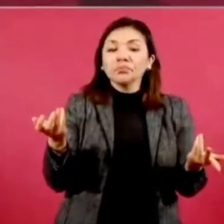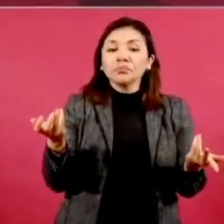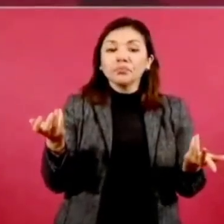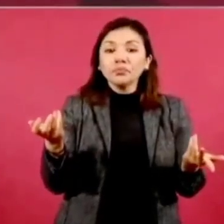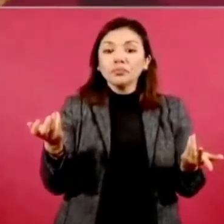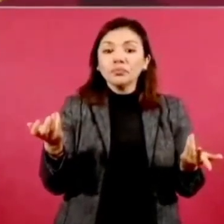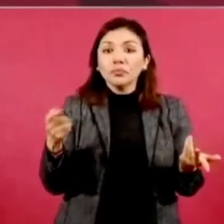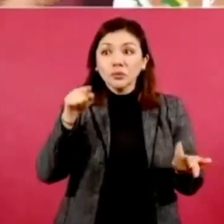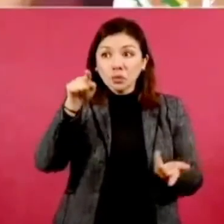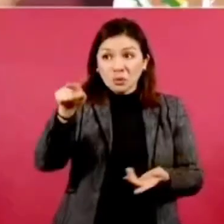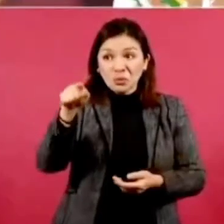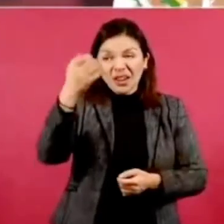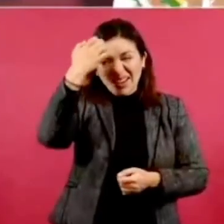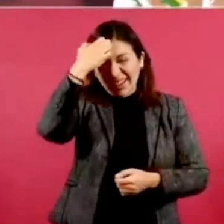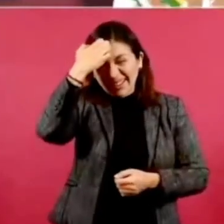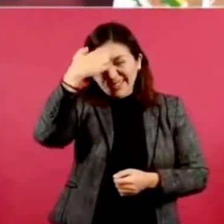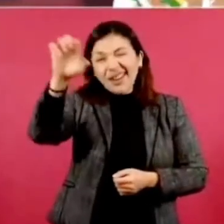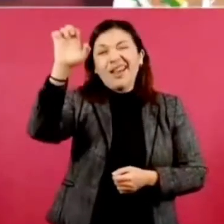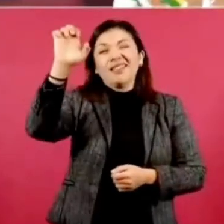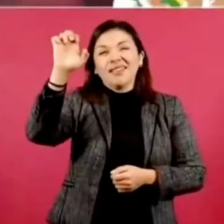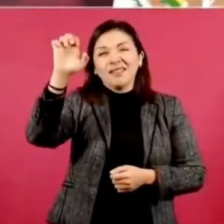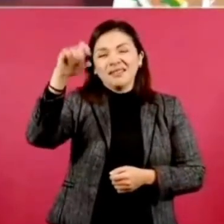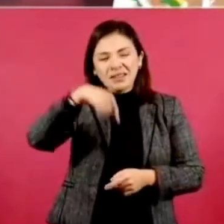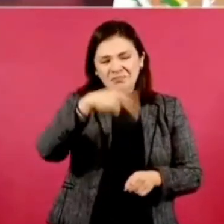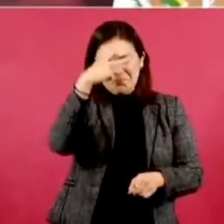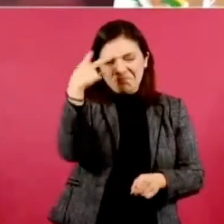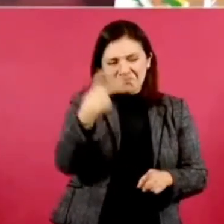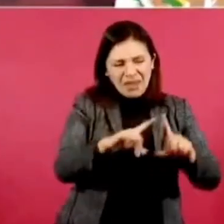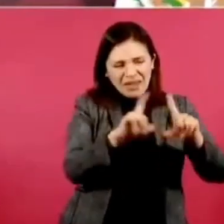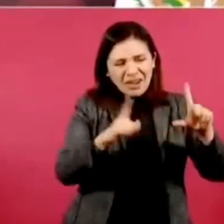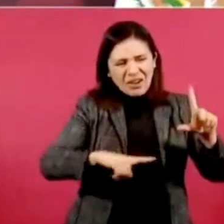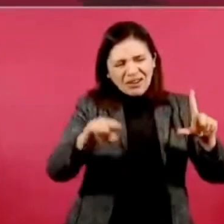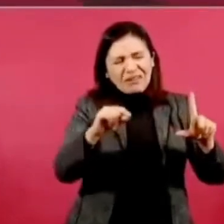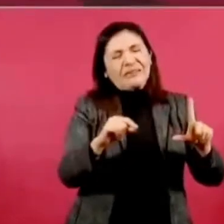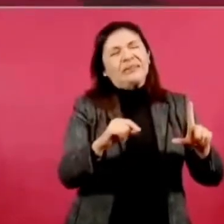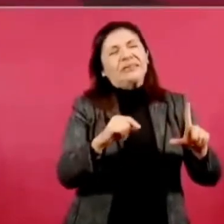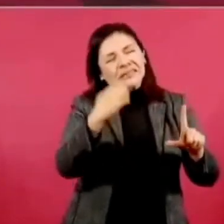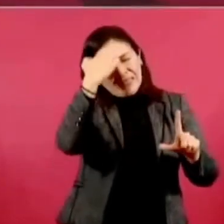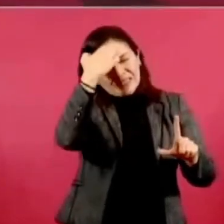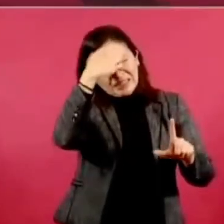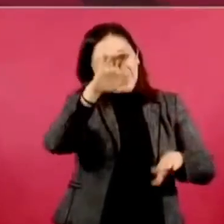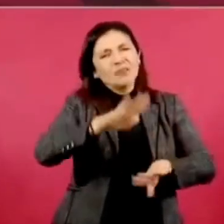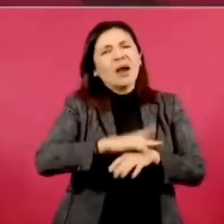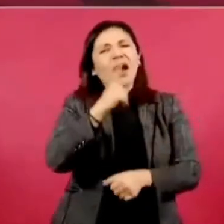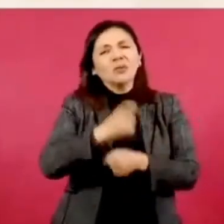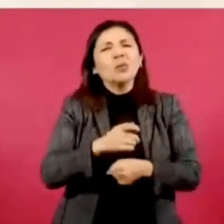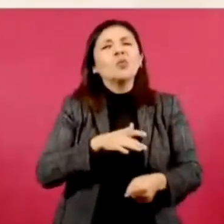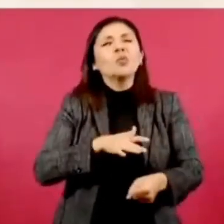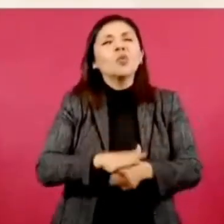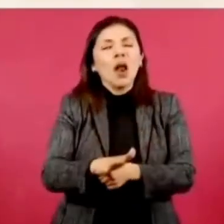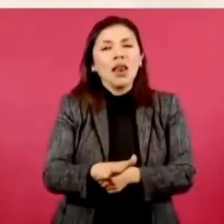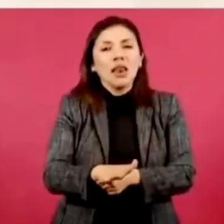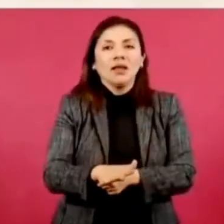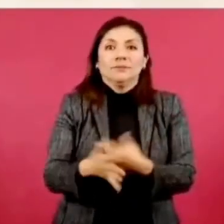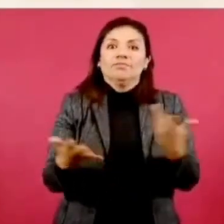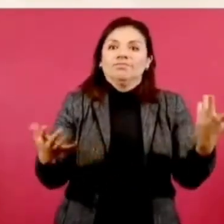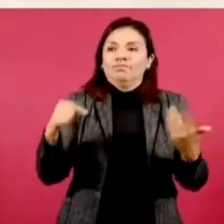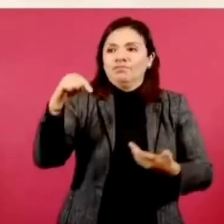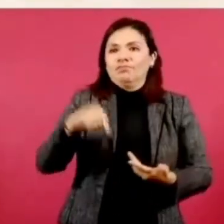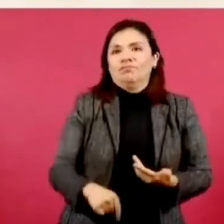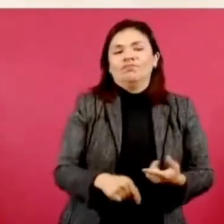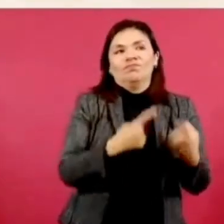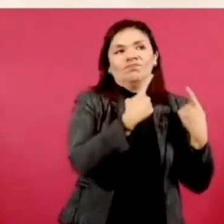¿Vas a extrañar más de México? Dice: la diversidad